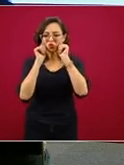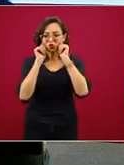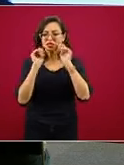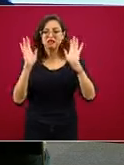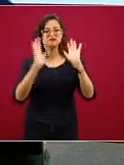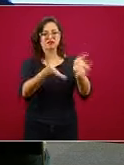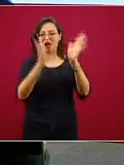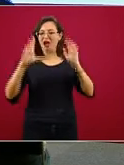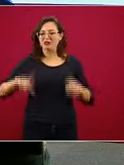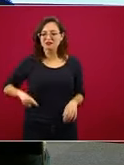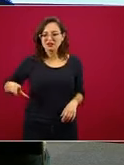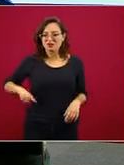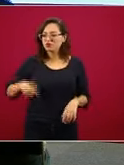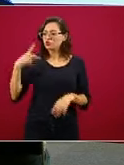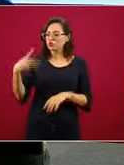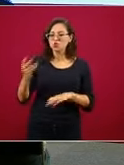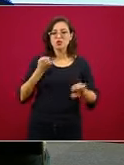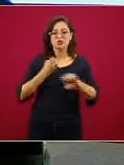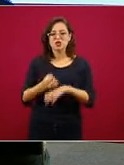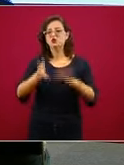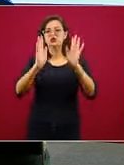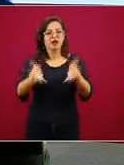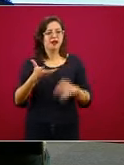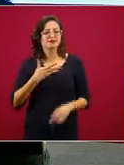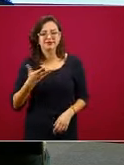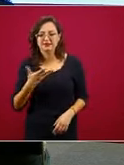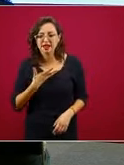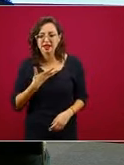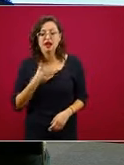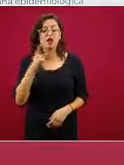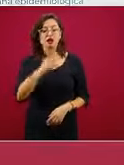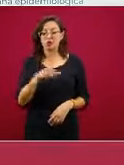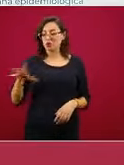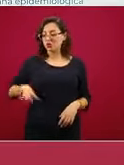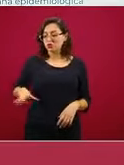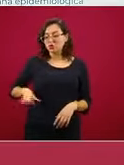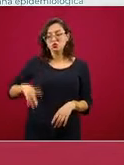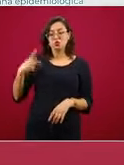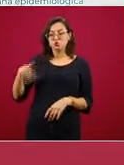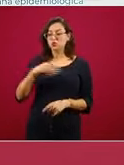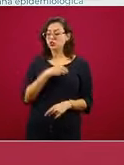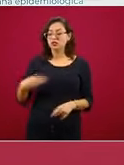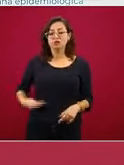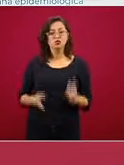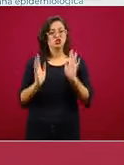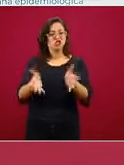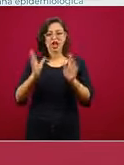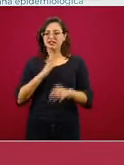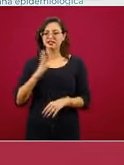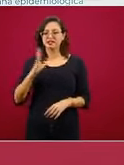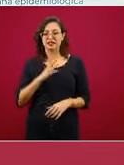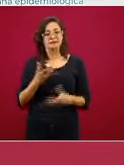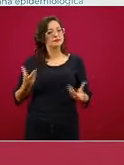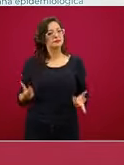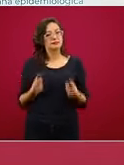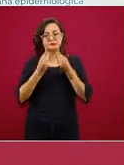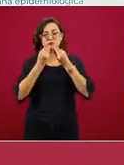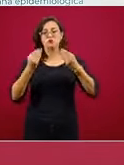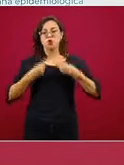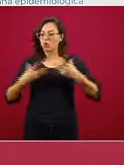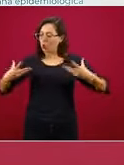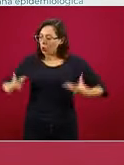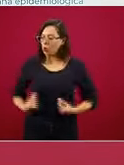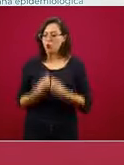gobierno en su estado y su gobierno en su municipio. Y a todas y todos nos toca trabajar